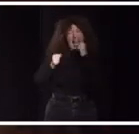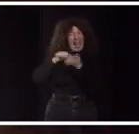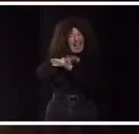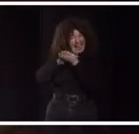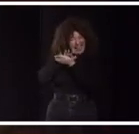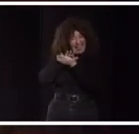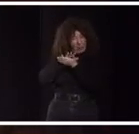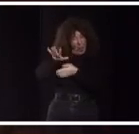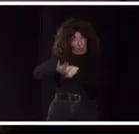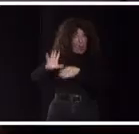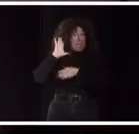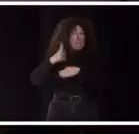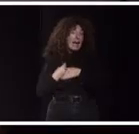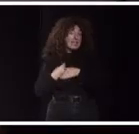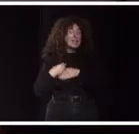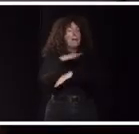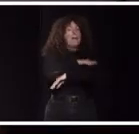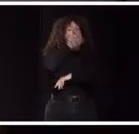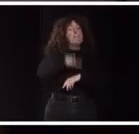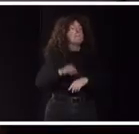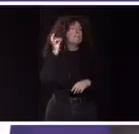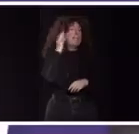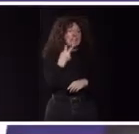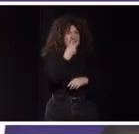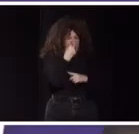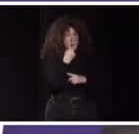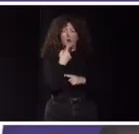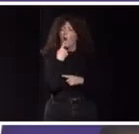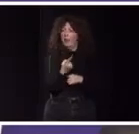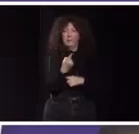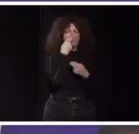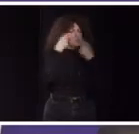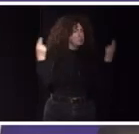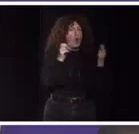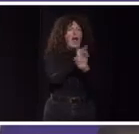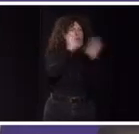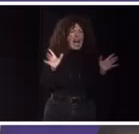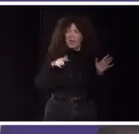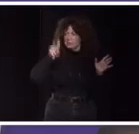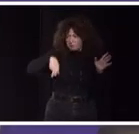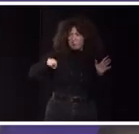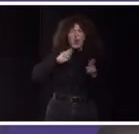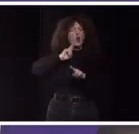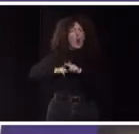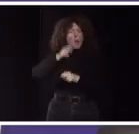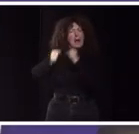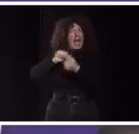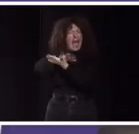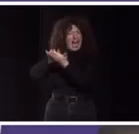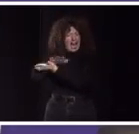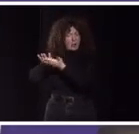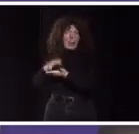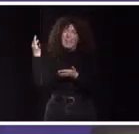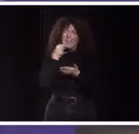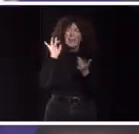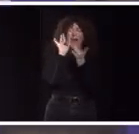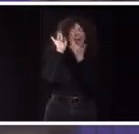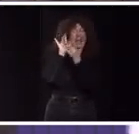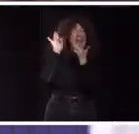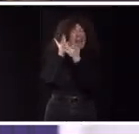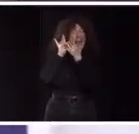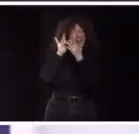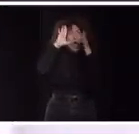en Palestina, nuestra ministra Yone Belarra lo diga claramente, que es un genocidio, que hace falta suspender las